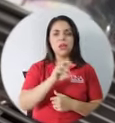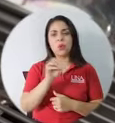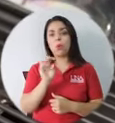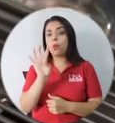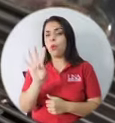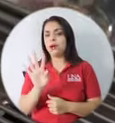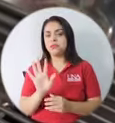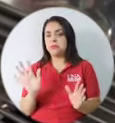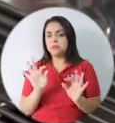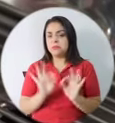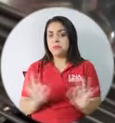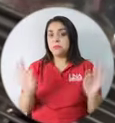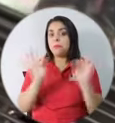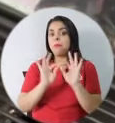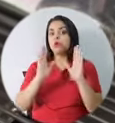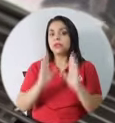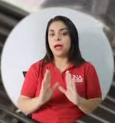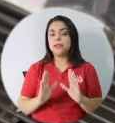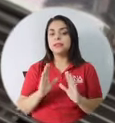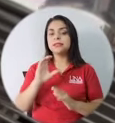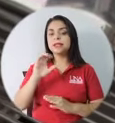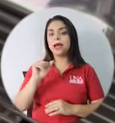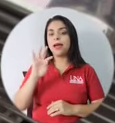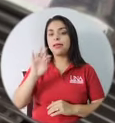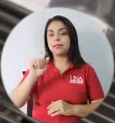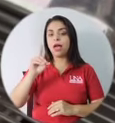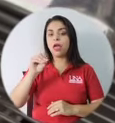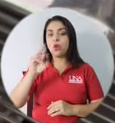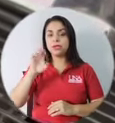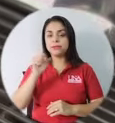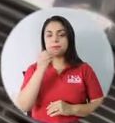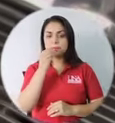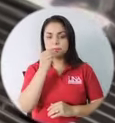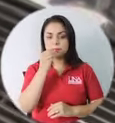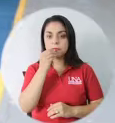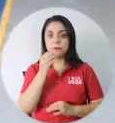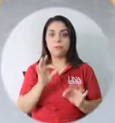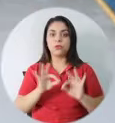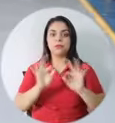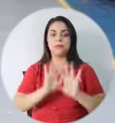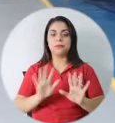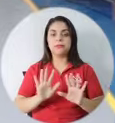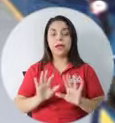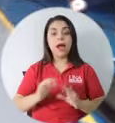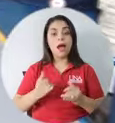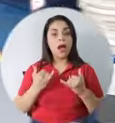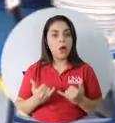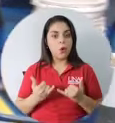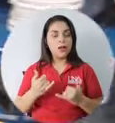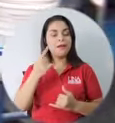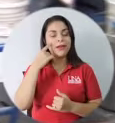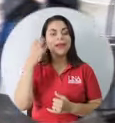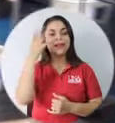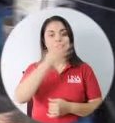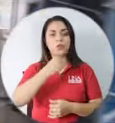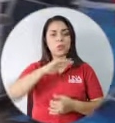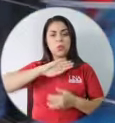3, 4 importantes catadores que eran exportadores de café. Hoy por hoy en Café de Costa Rica, vean qué cosa más